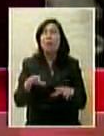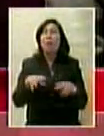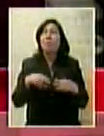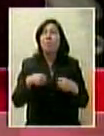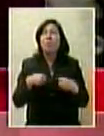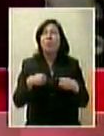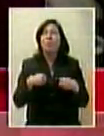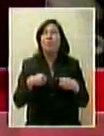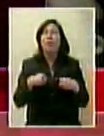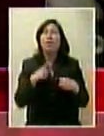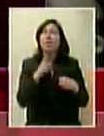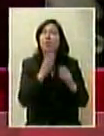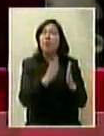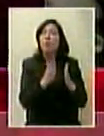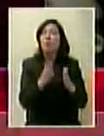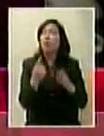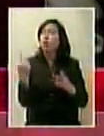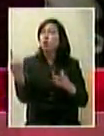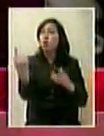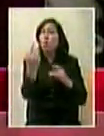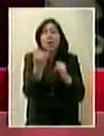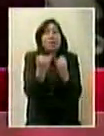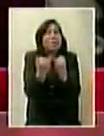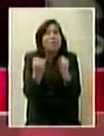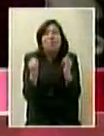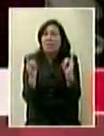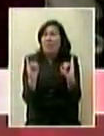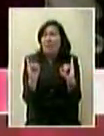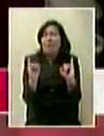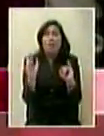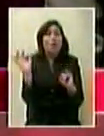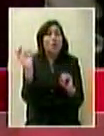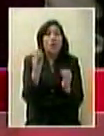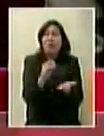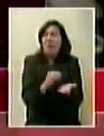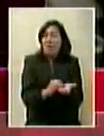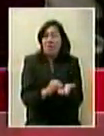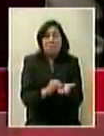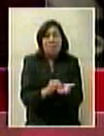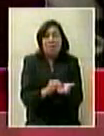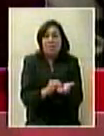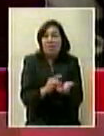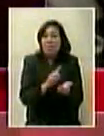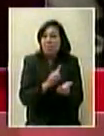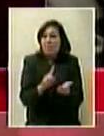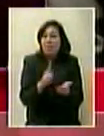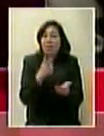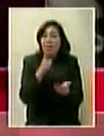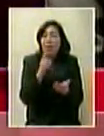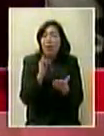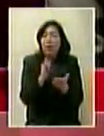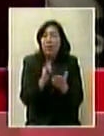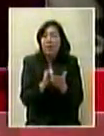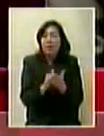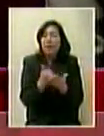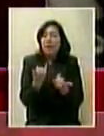aprueben. Que sean organismos autónomos, independientes. Nunca más que la misma Autoridad Nacional del Agua esté centralizada en Lima.